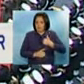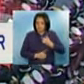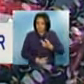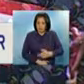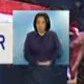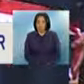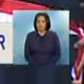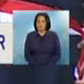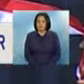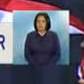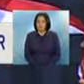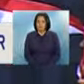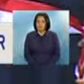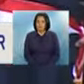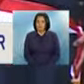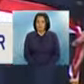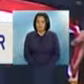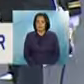caído.